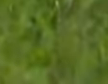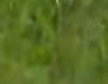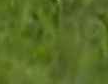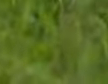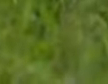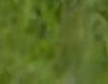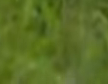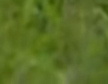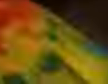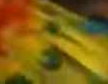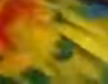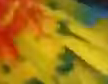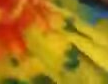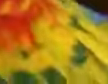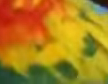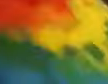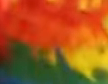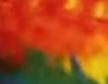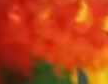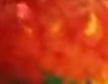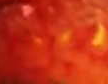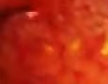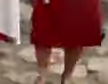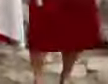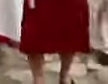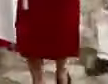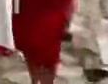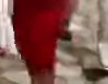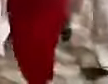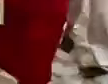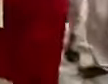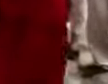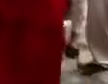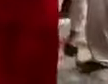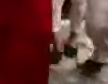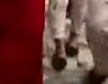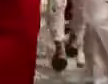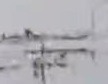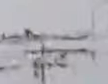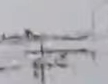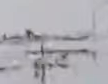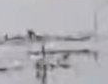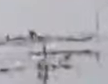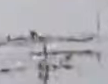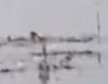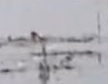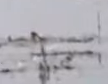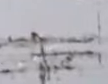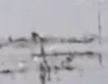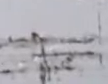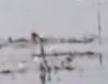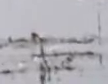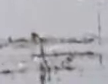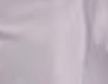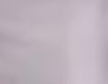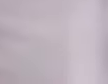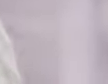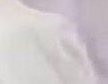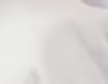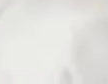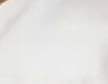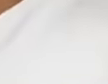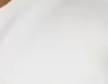Regalo de Dios, donde crecen la fe y la esperanza y se forja